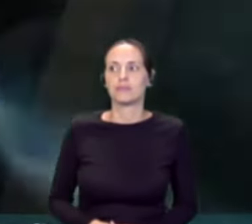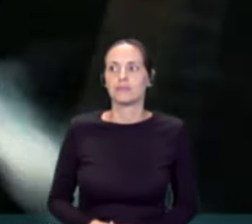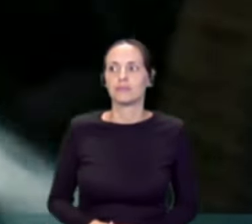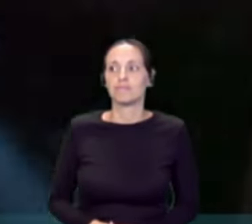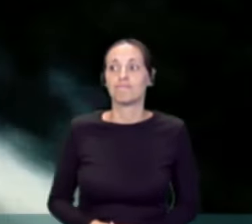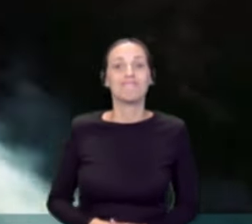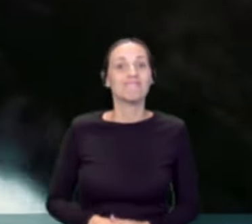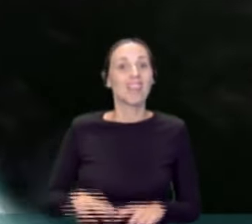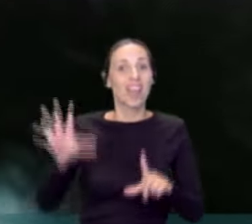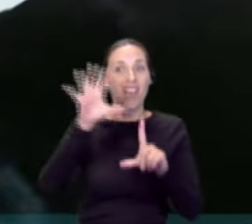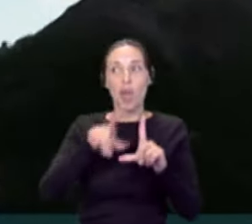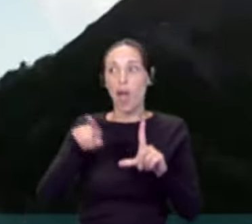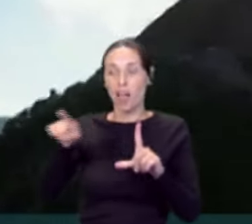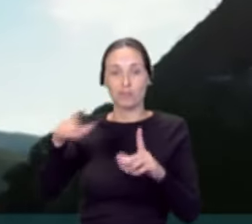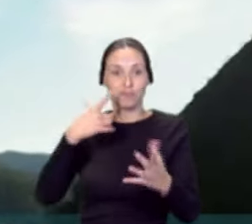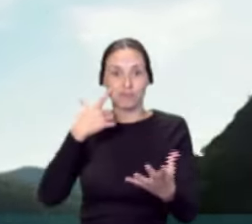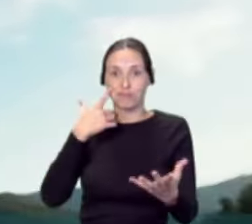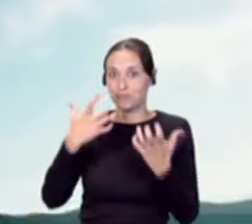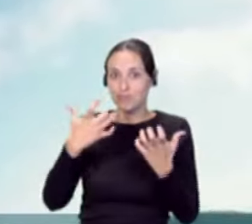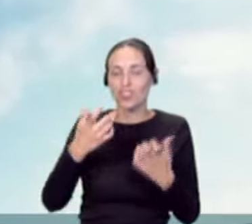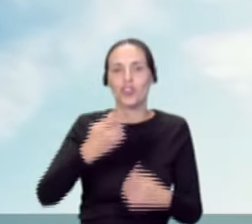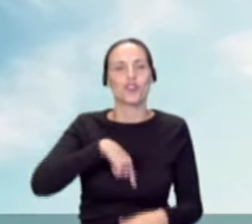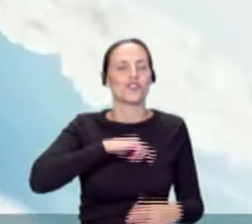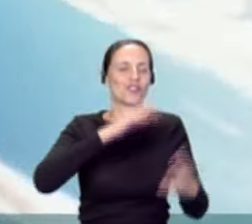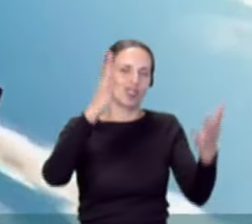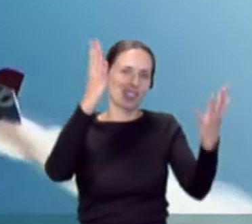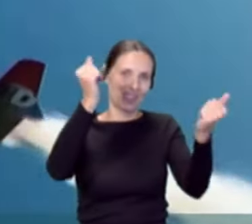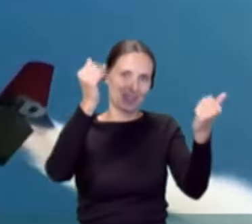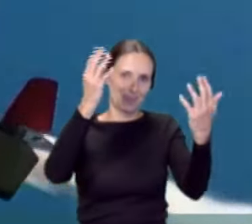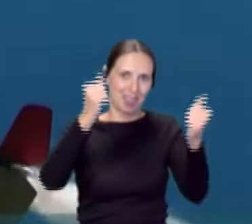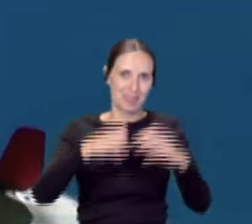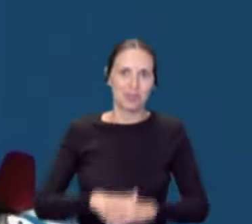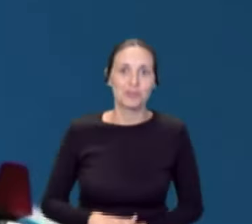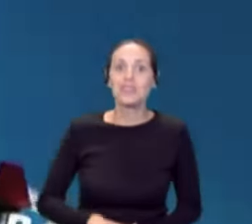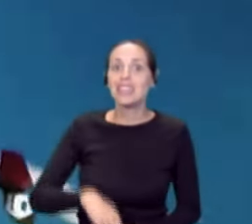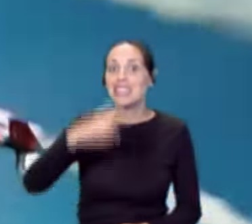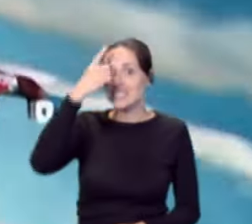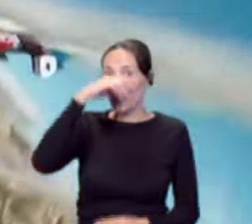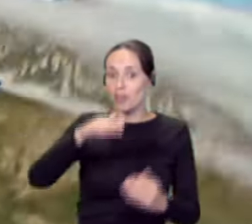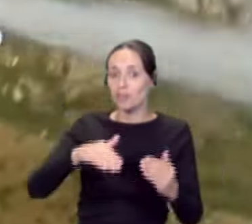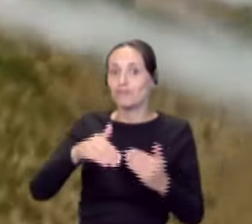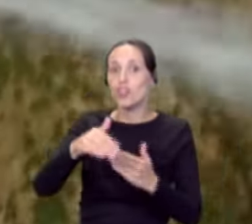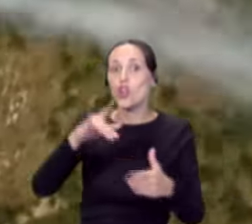Con estas imágenes tan espectaculares nosotros nos despedimos. Ya saben que les esperamos el